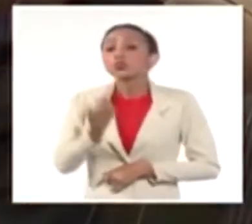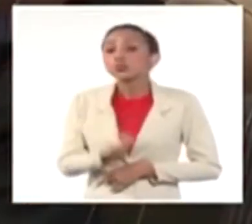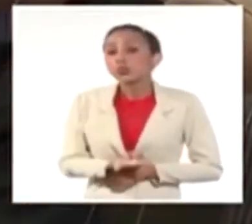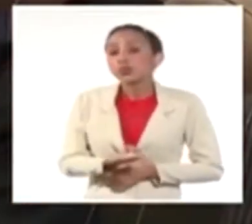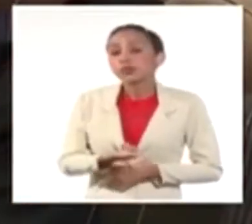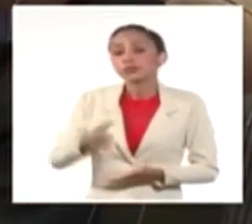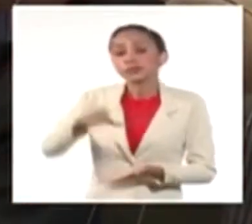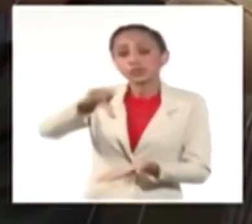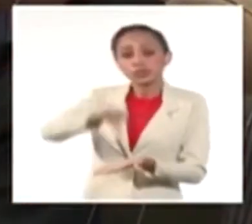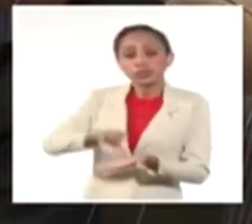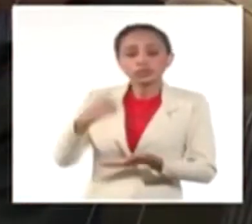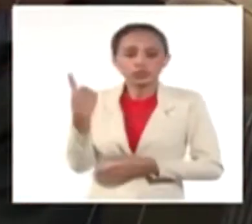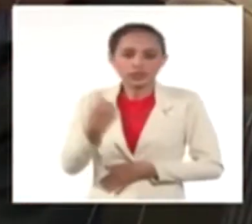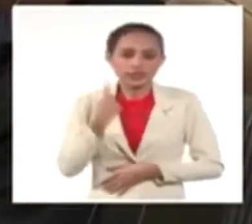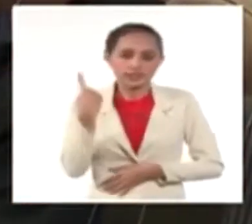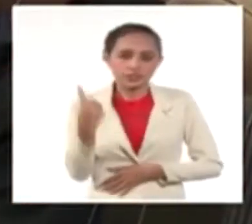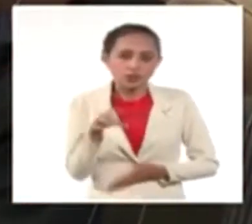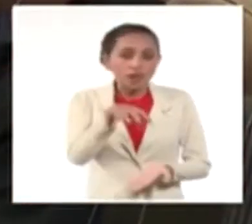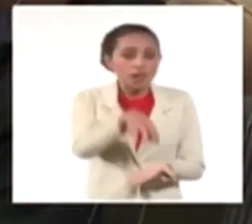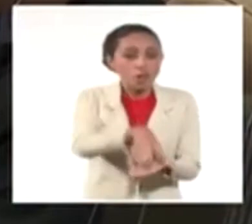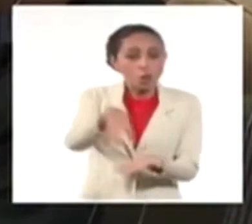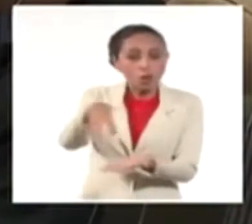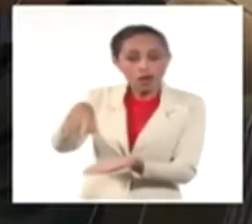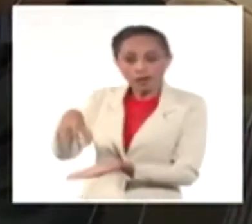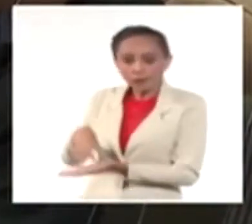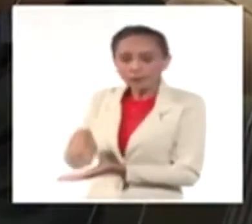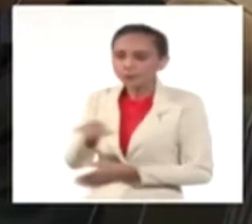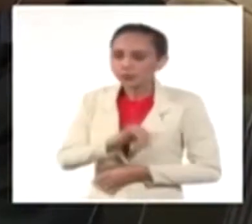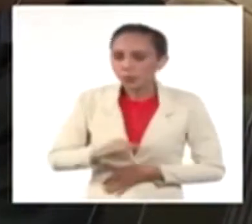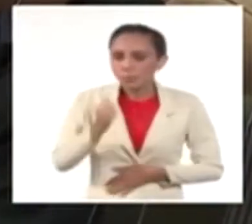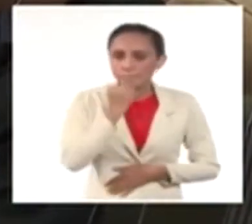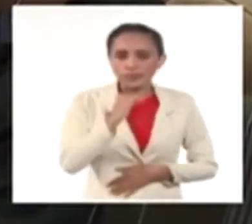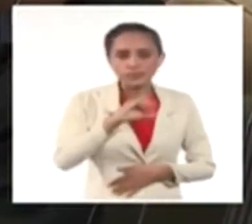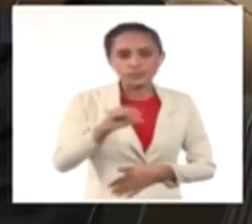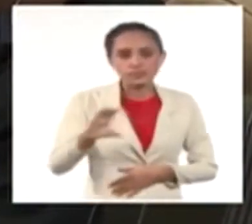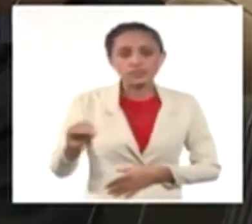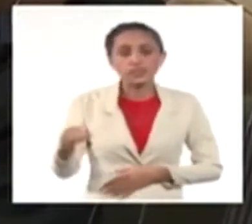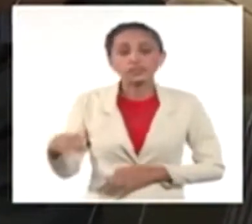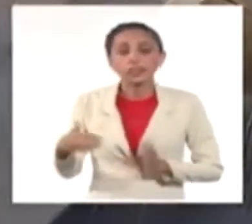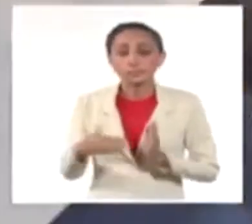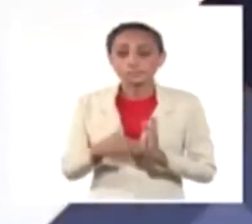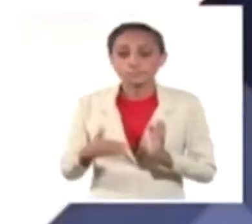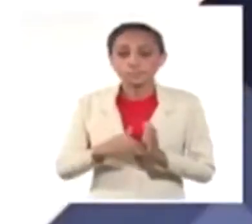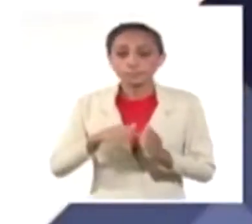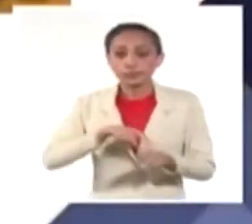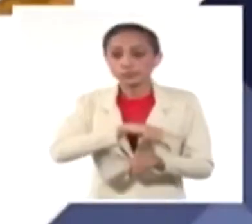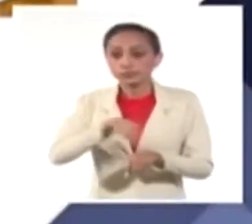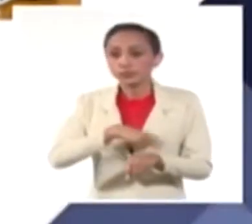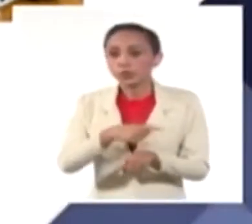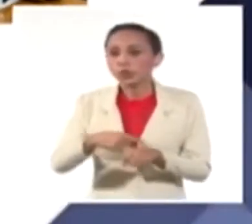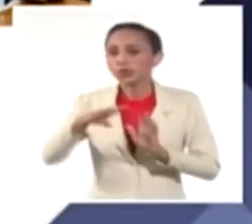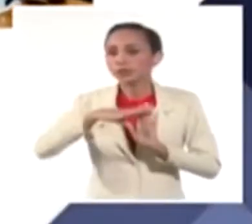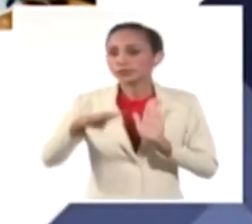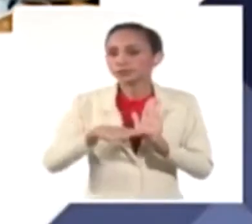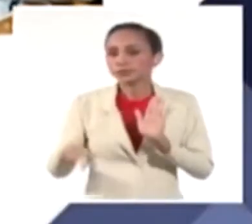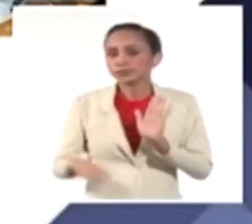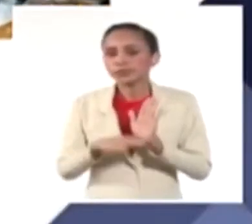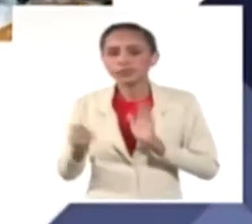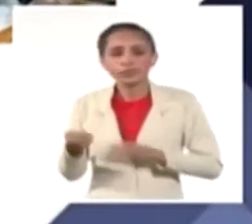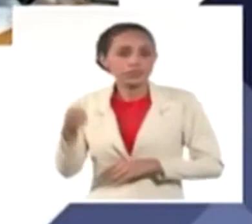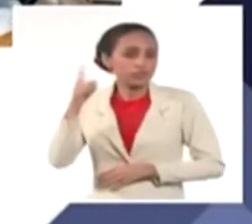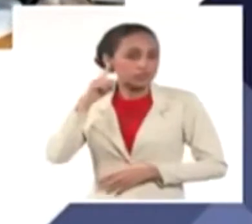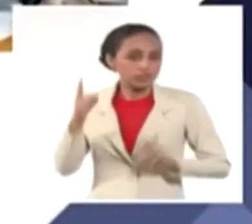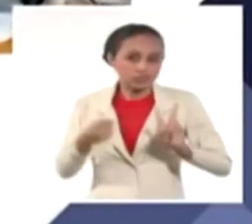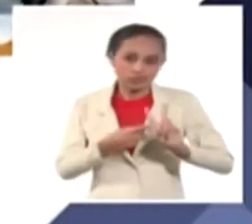instalaciones nacionales y locales y más de 600.000 horas de transmisión de programas radiales y